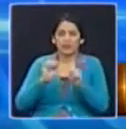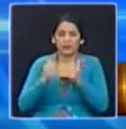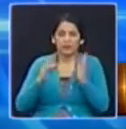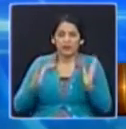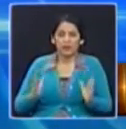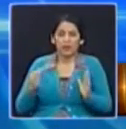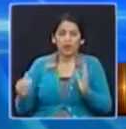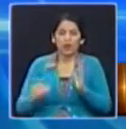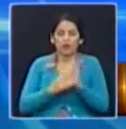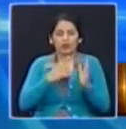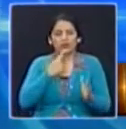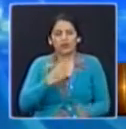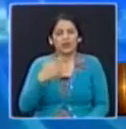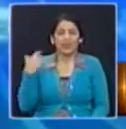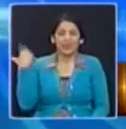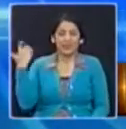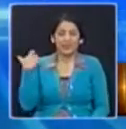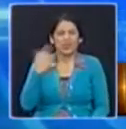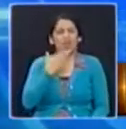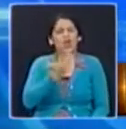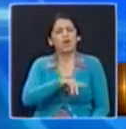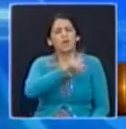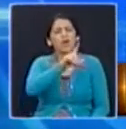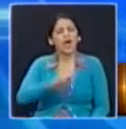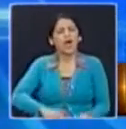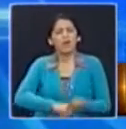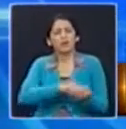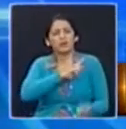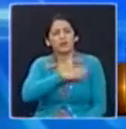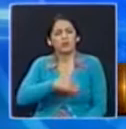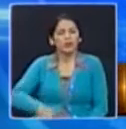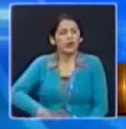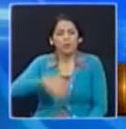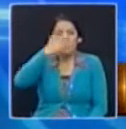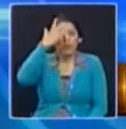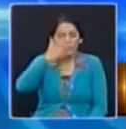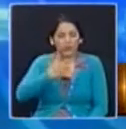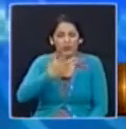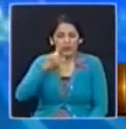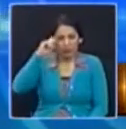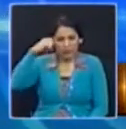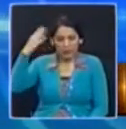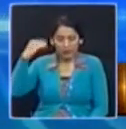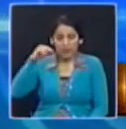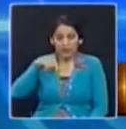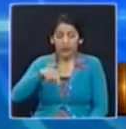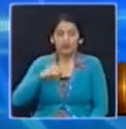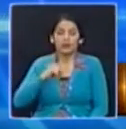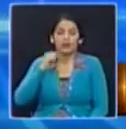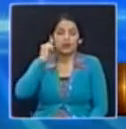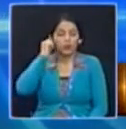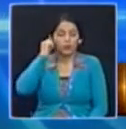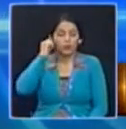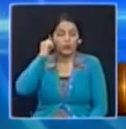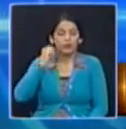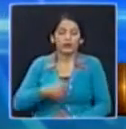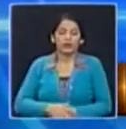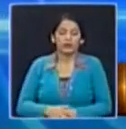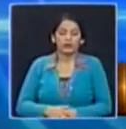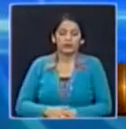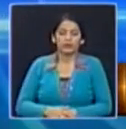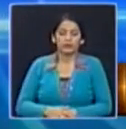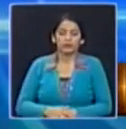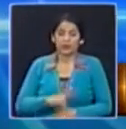quejaban porque habían barras, etcétera. En ese momento, recuerdo que la presidenta de la Comisión de